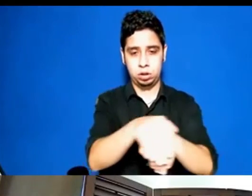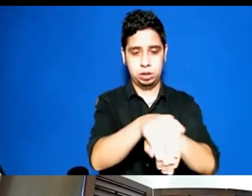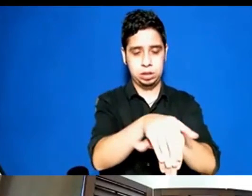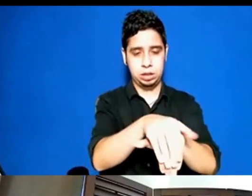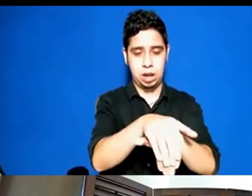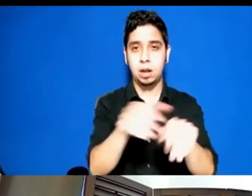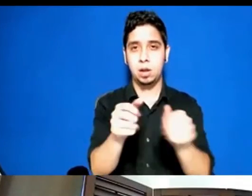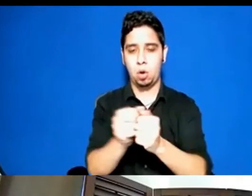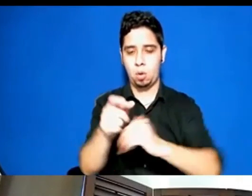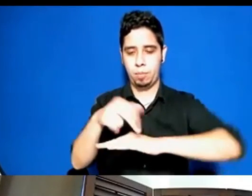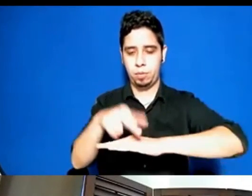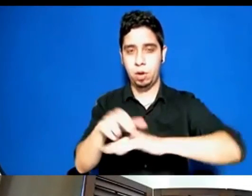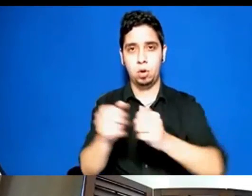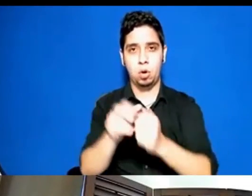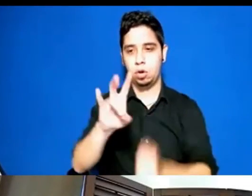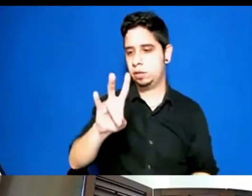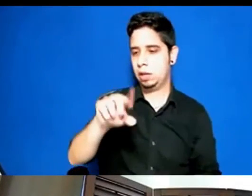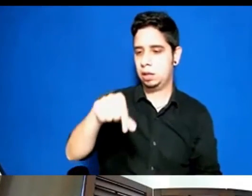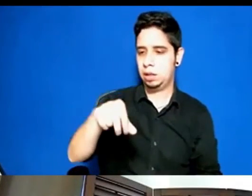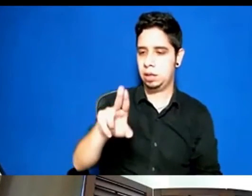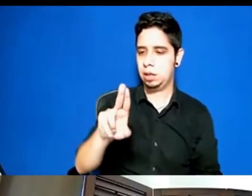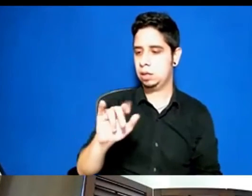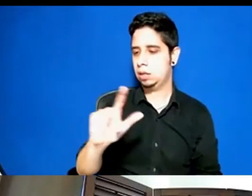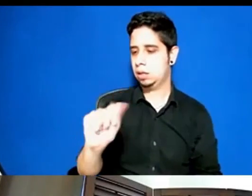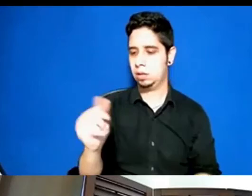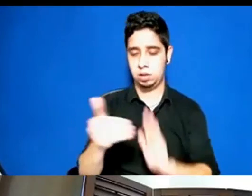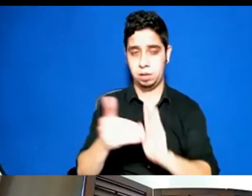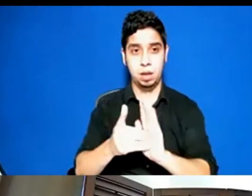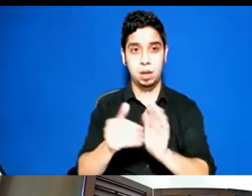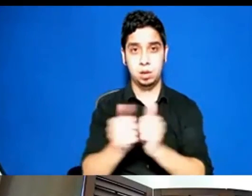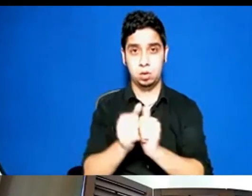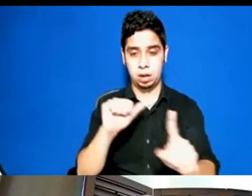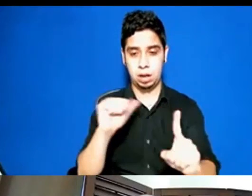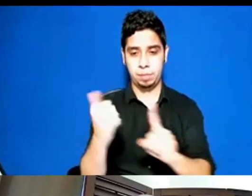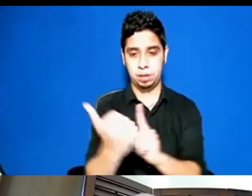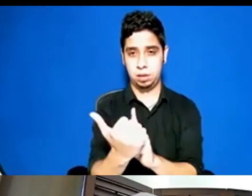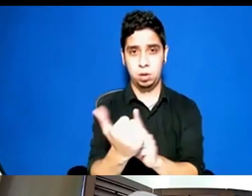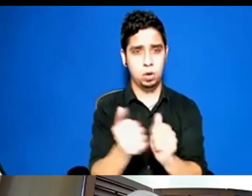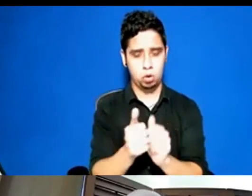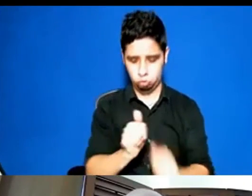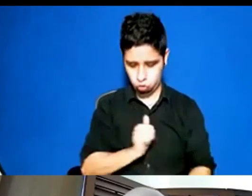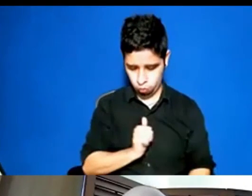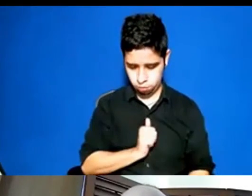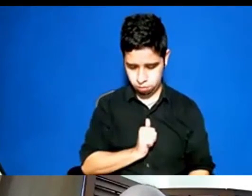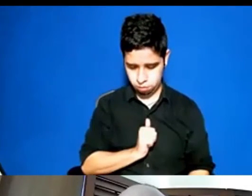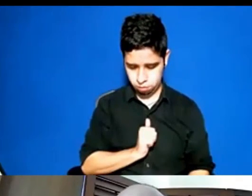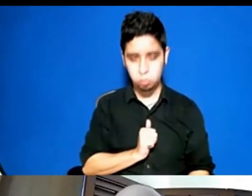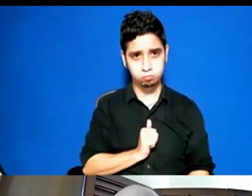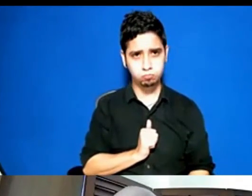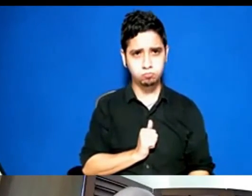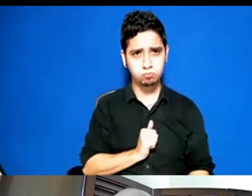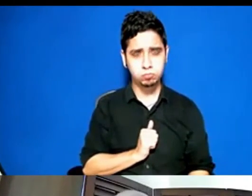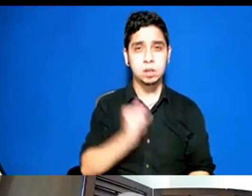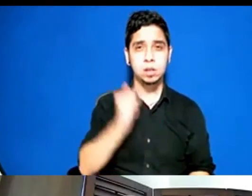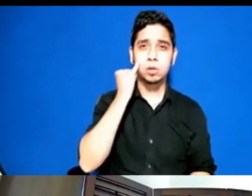Puerto Rico, con Siete Quillas también, obviamente, y con el ambiente, y consigo mismo, también con usted, tú sabes. Si usted no